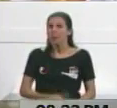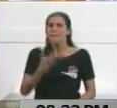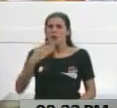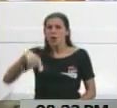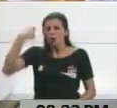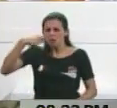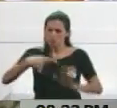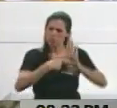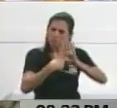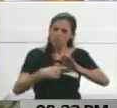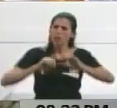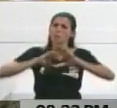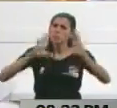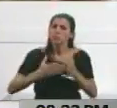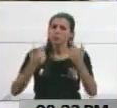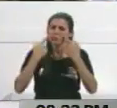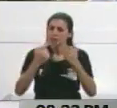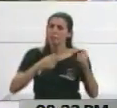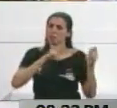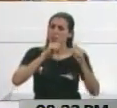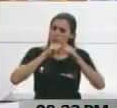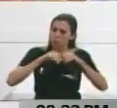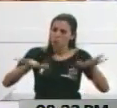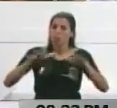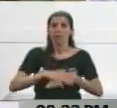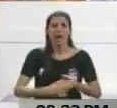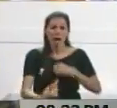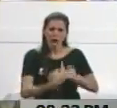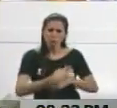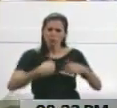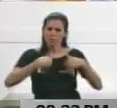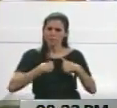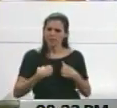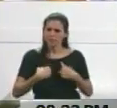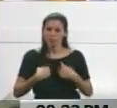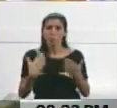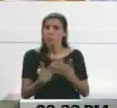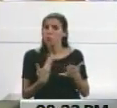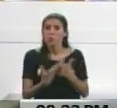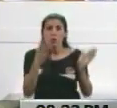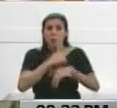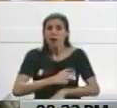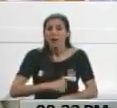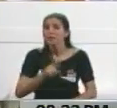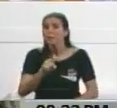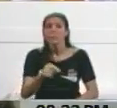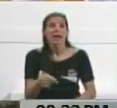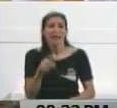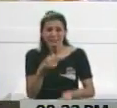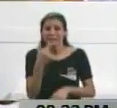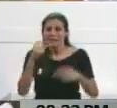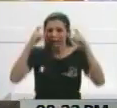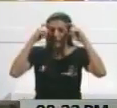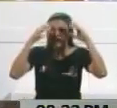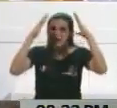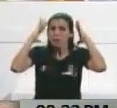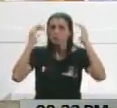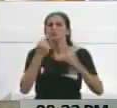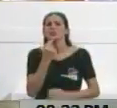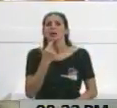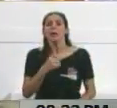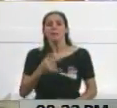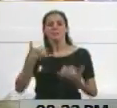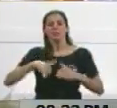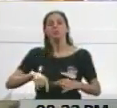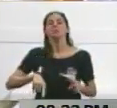mundo. Me acusa a mí sin ninguna prueba, pero él dice que a mis hijos, o que mis hijos van a pagar por todo lo que yo he